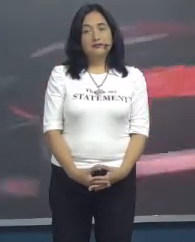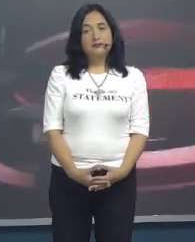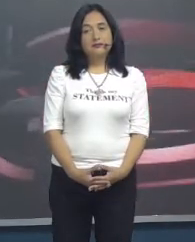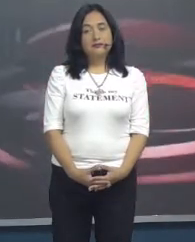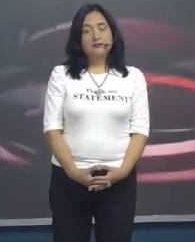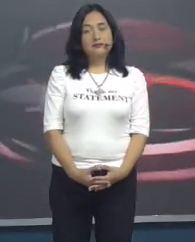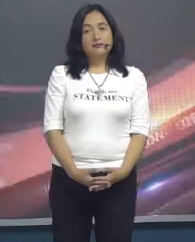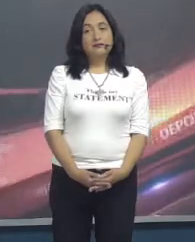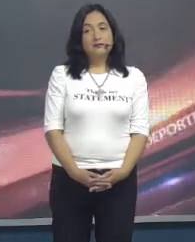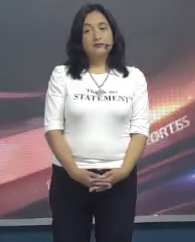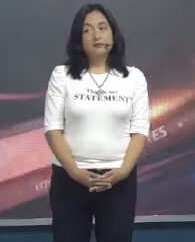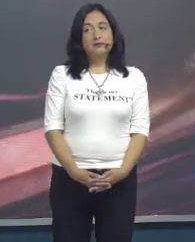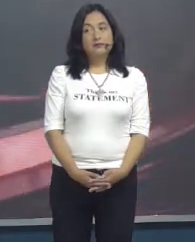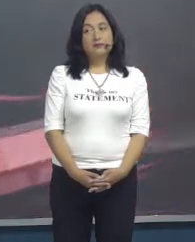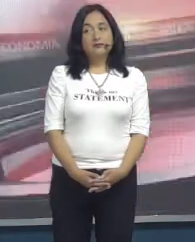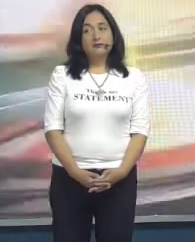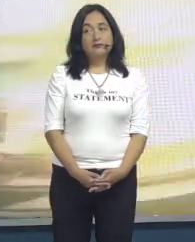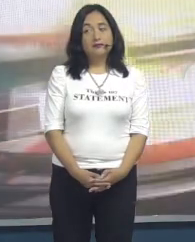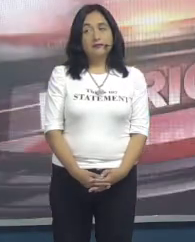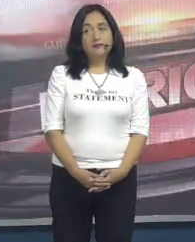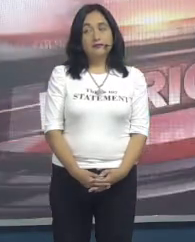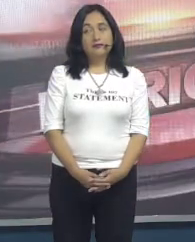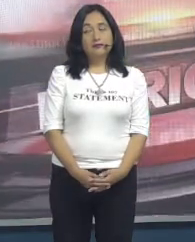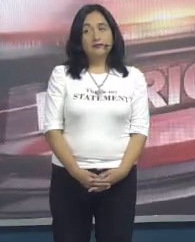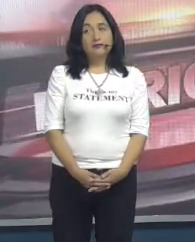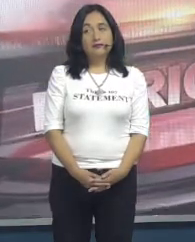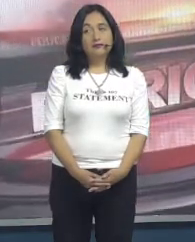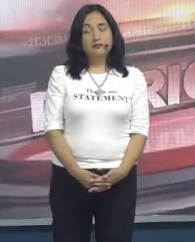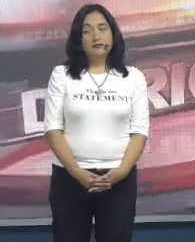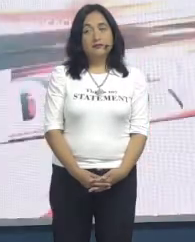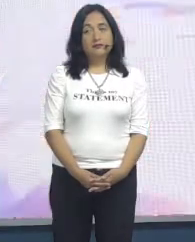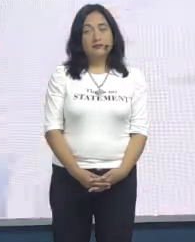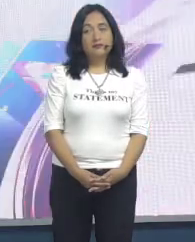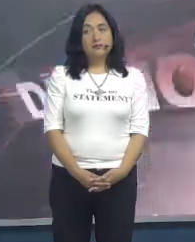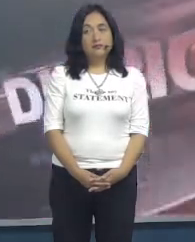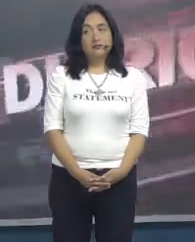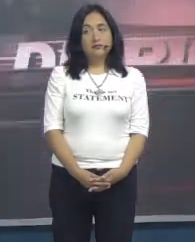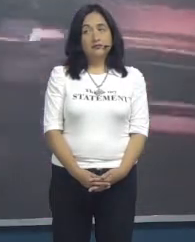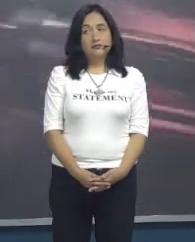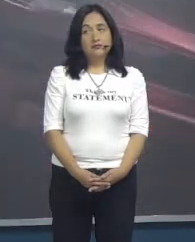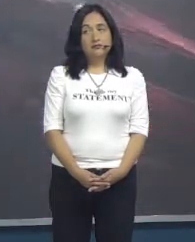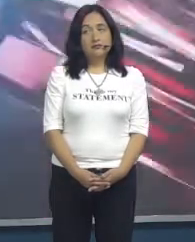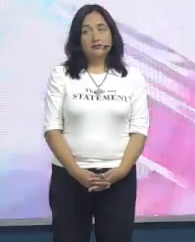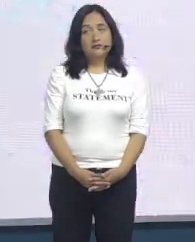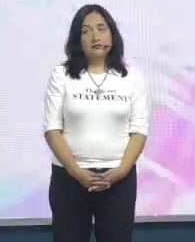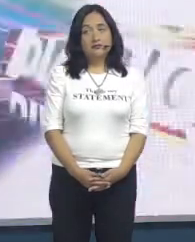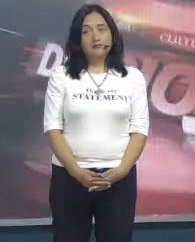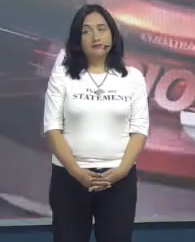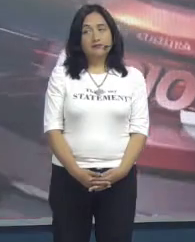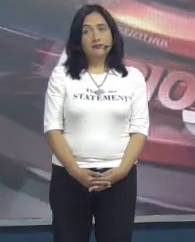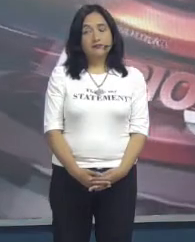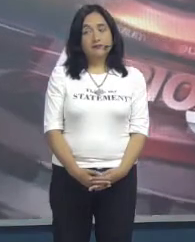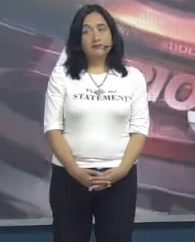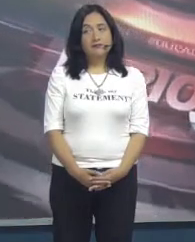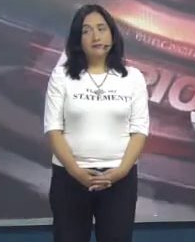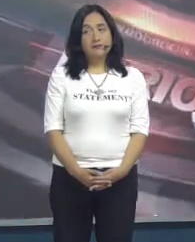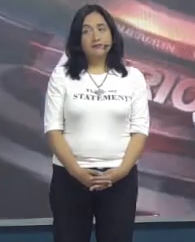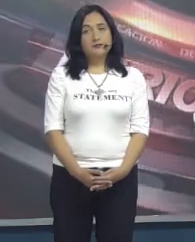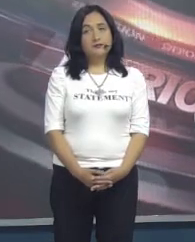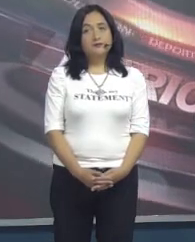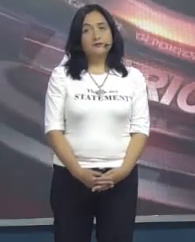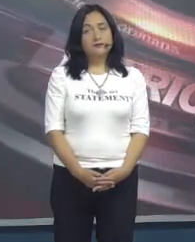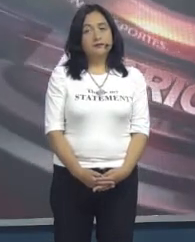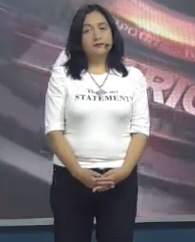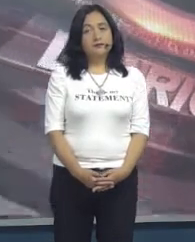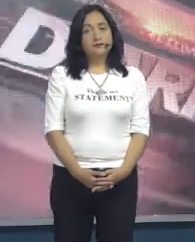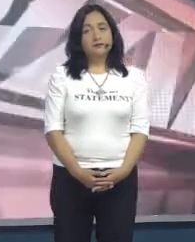a adelantar cuotas, a refinanciar su deuda. Uh-huh. O sea, eso está permanentemente disponible. Eso.